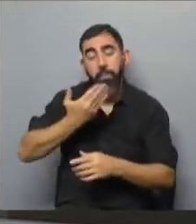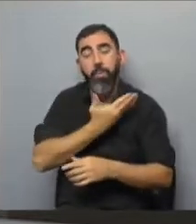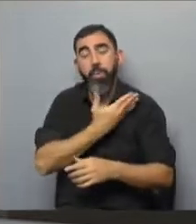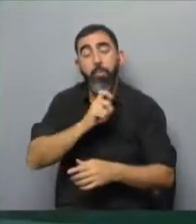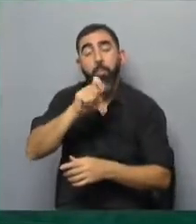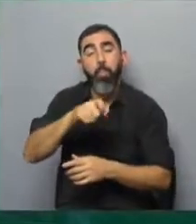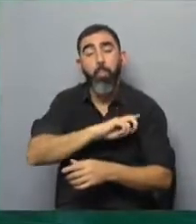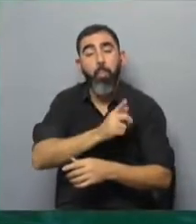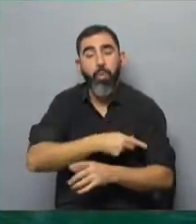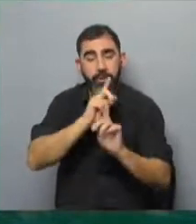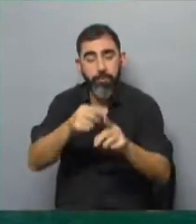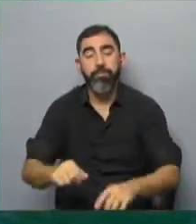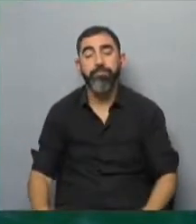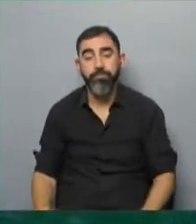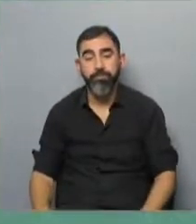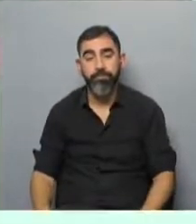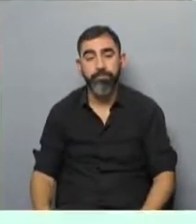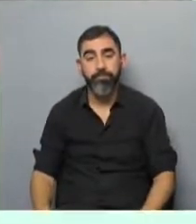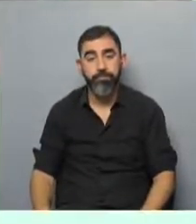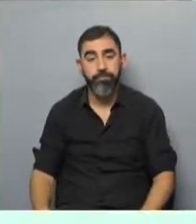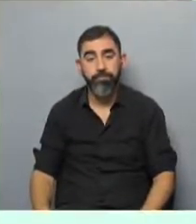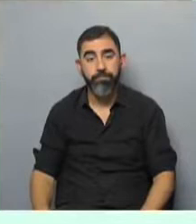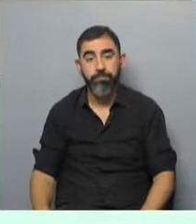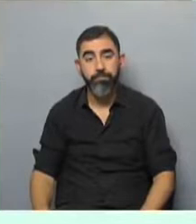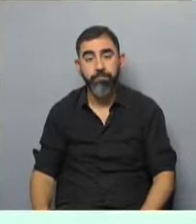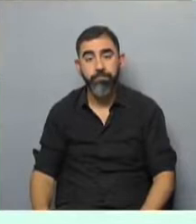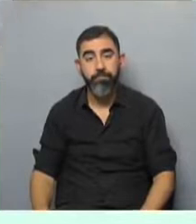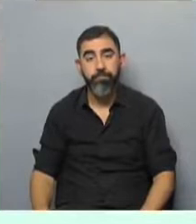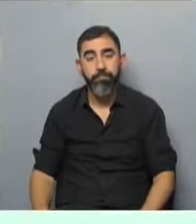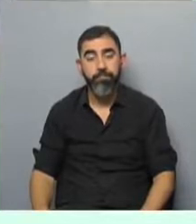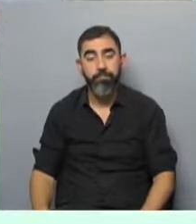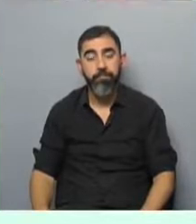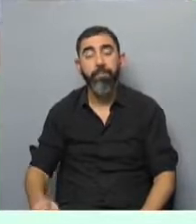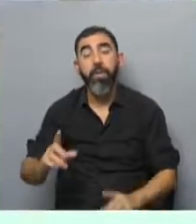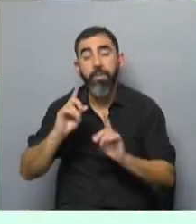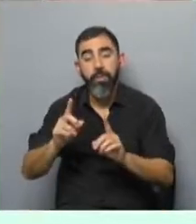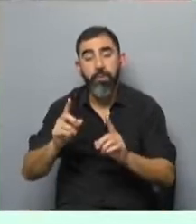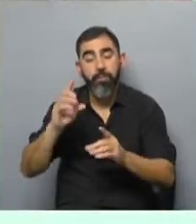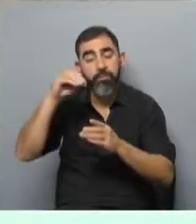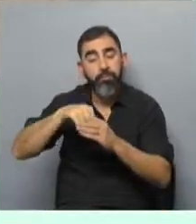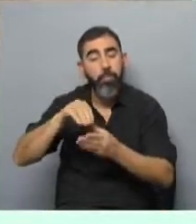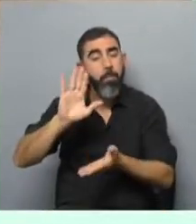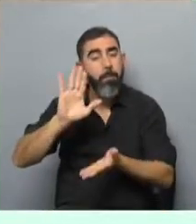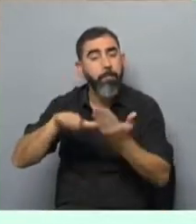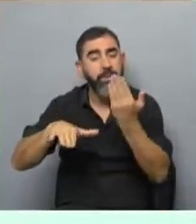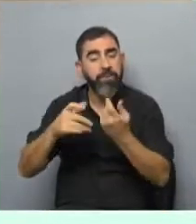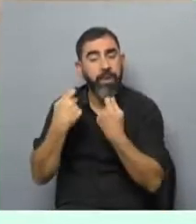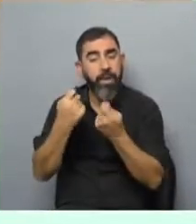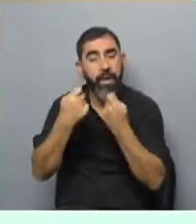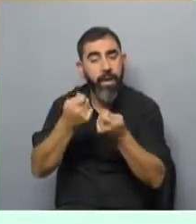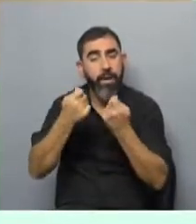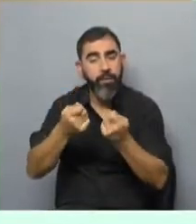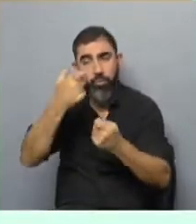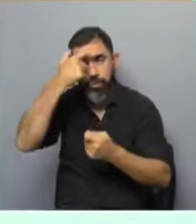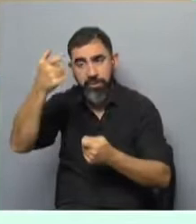Judicial. Nosotros creemos que necesariamente habrá que contemplar mayormente el gasto destinado a